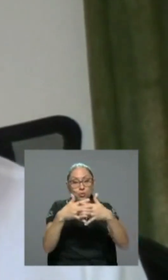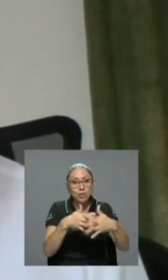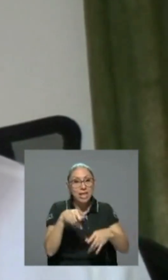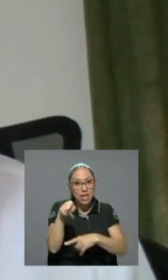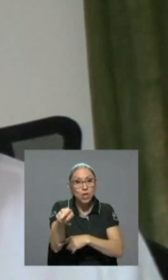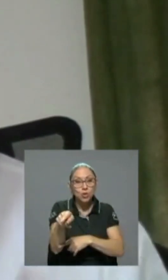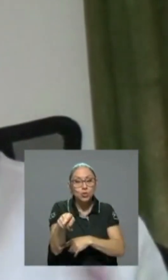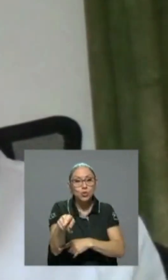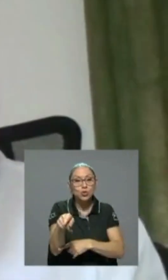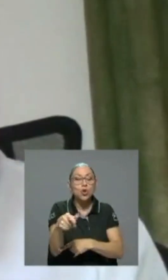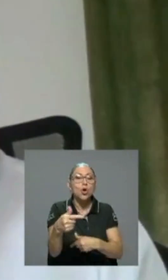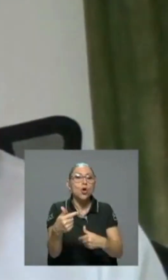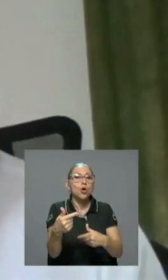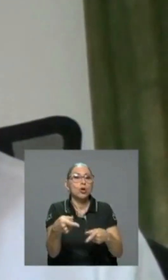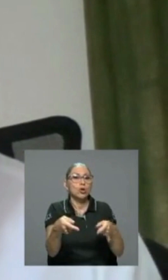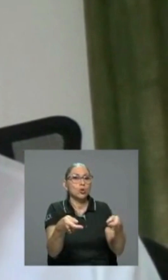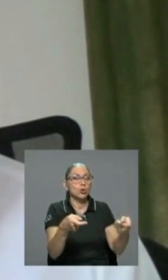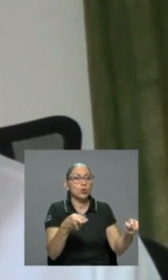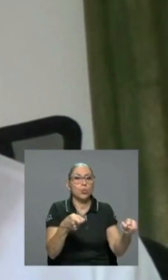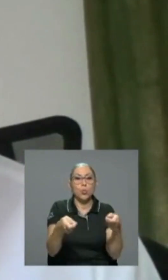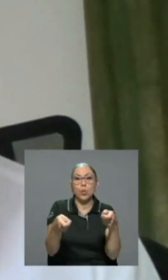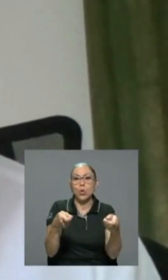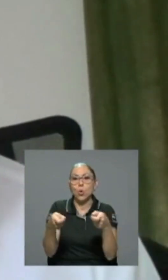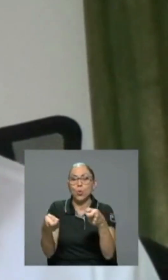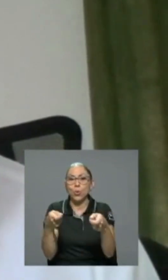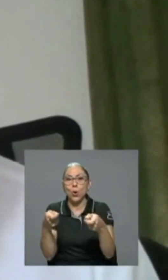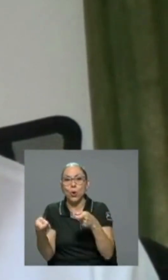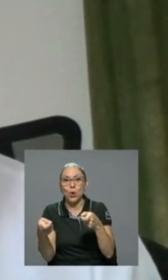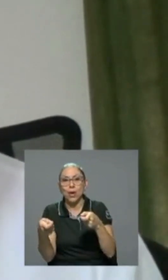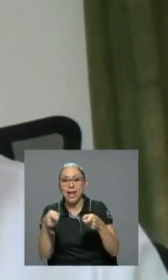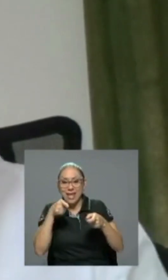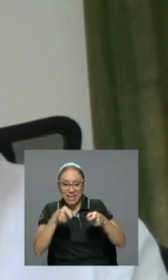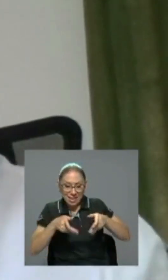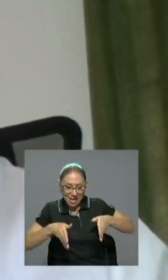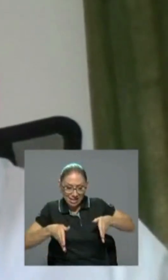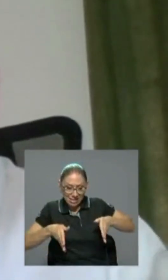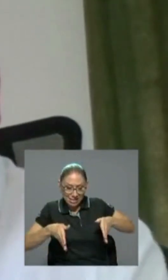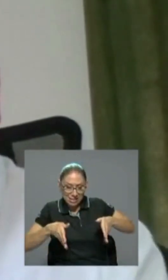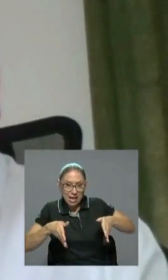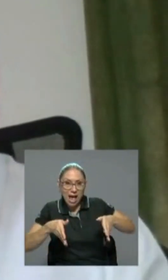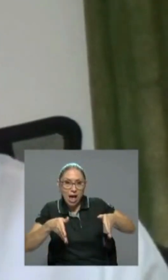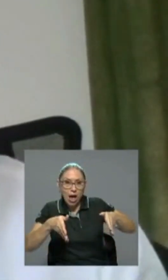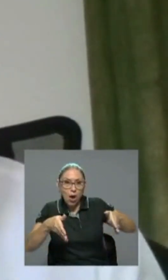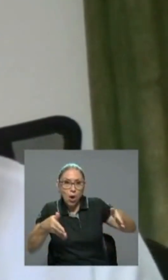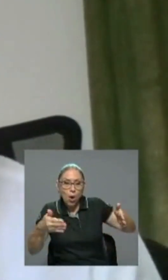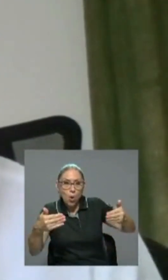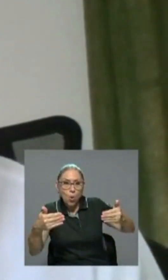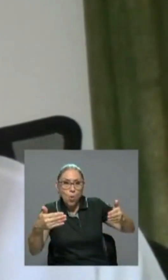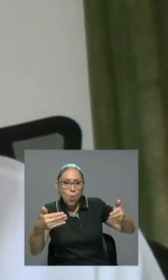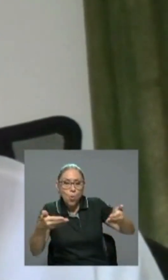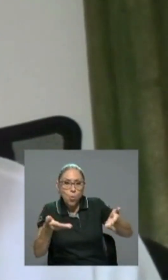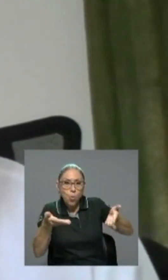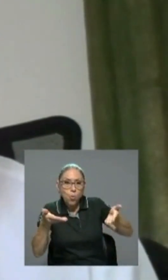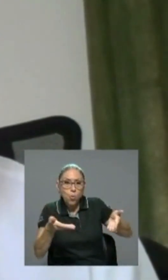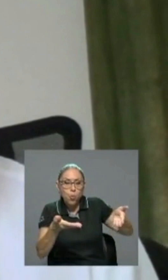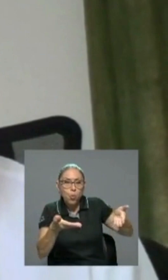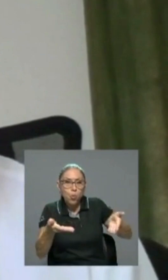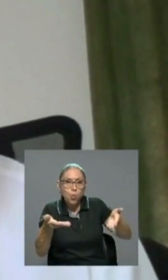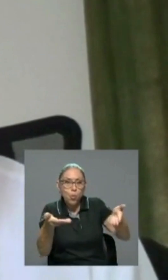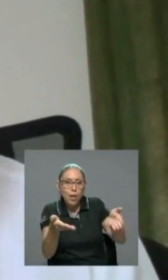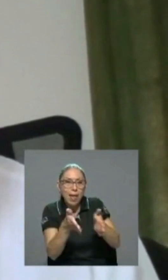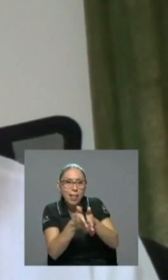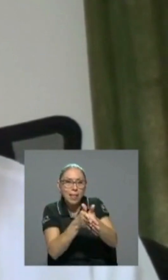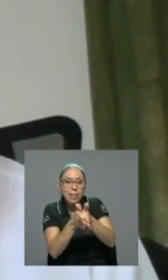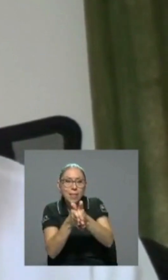quien tuvo el control de esa ruta de tránsito o esa ruta por que se ha explotado más de